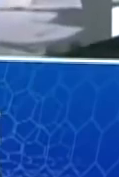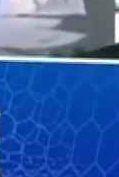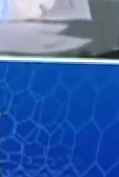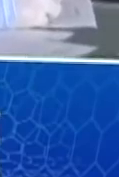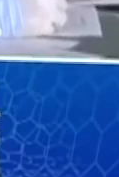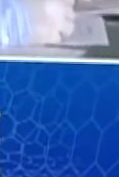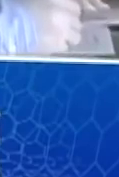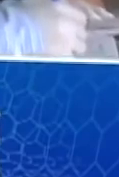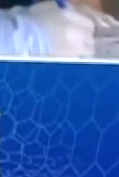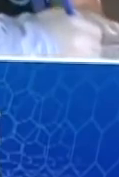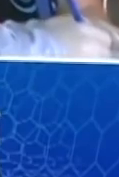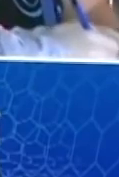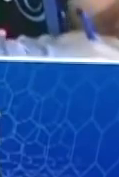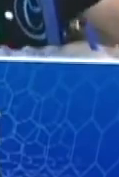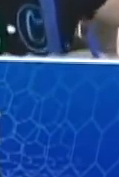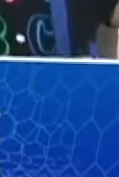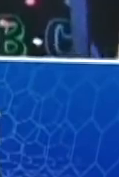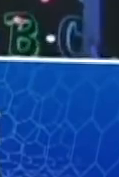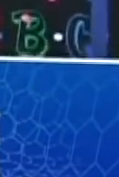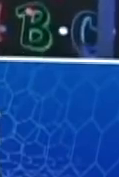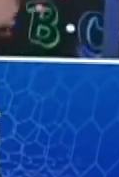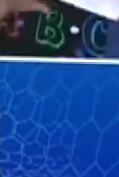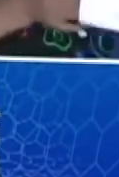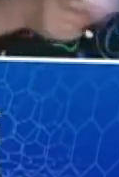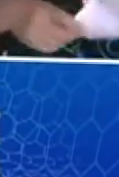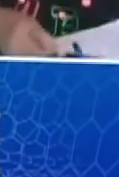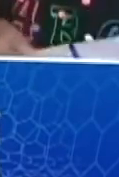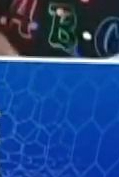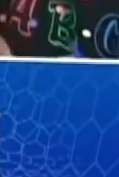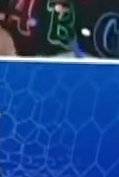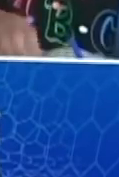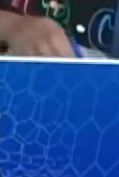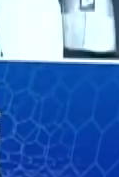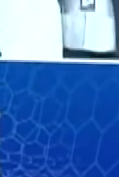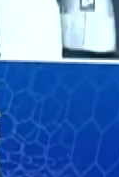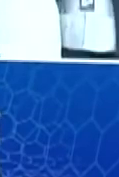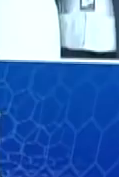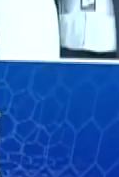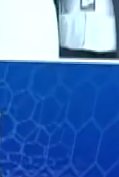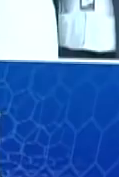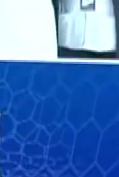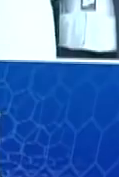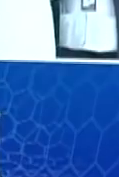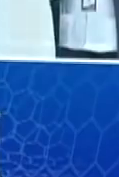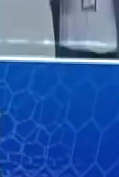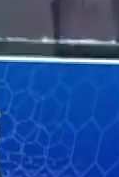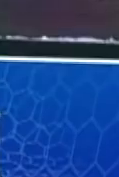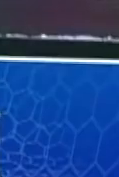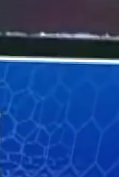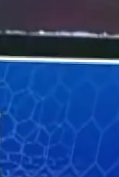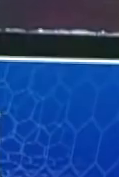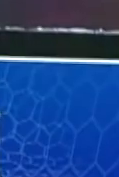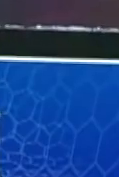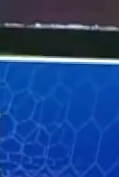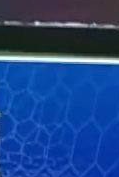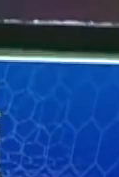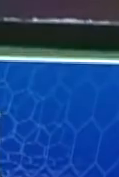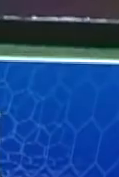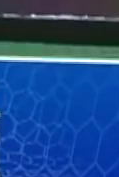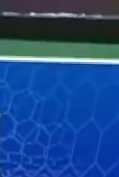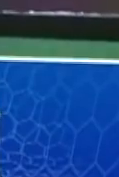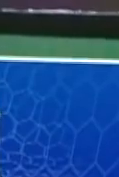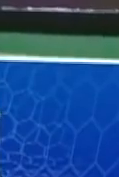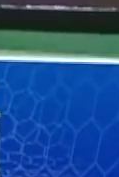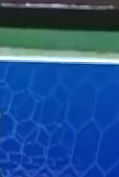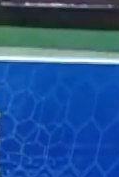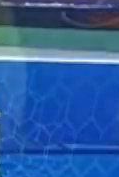la Salud está dando directrices para poder afrontar esta amenaza, esta emergencia de salud pública internacional. Gracias,